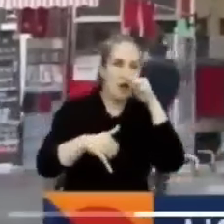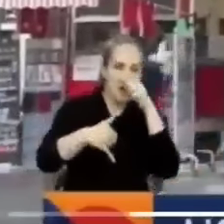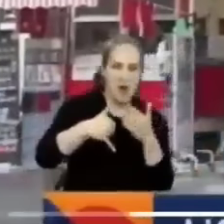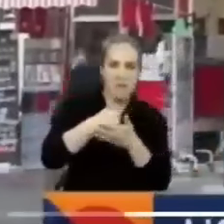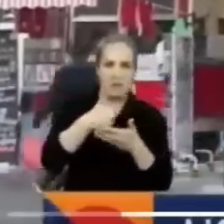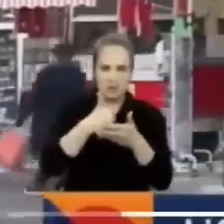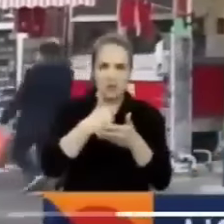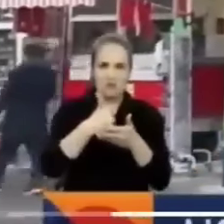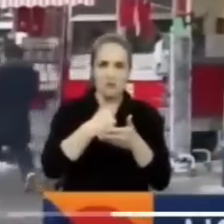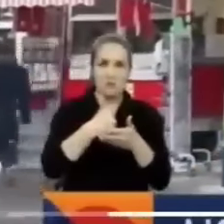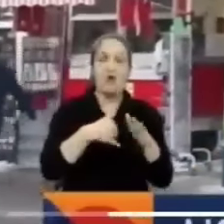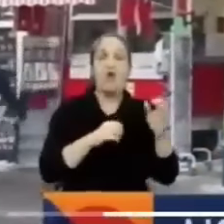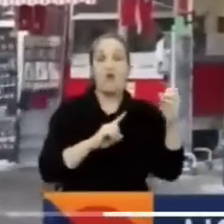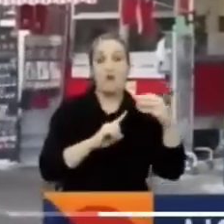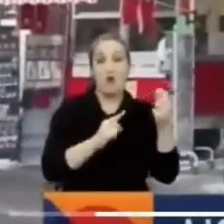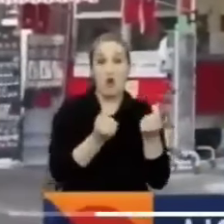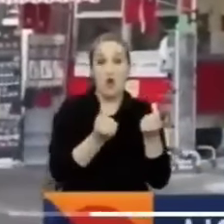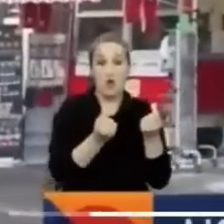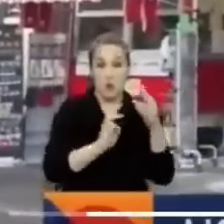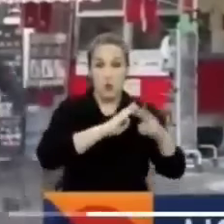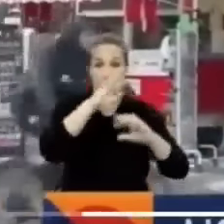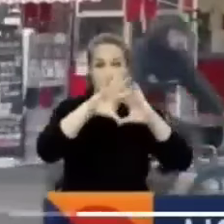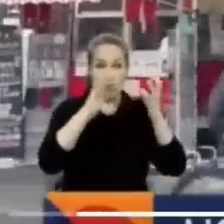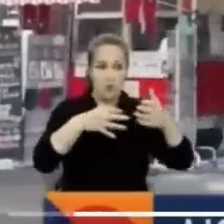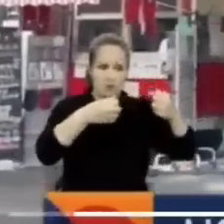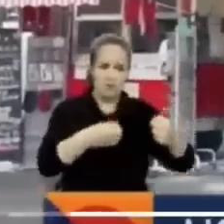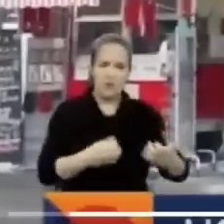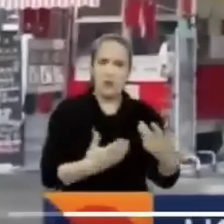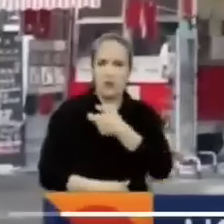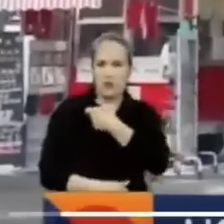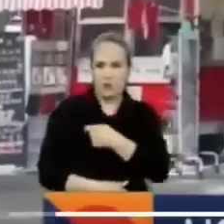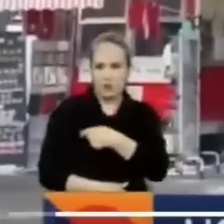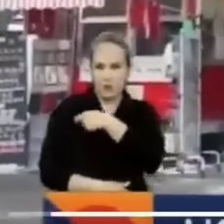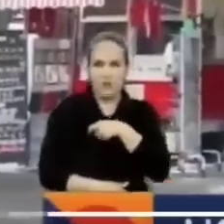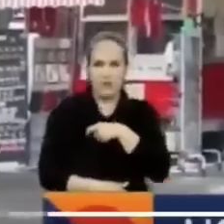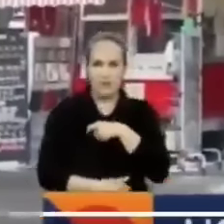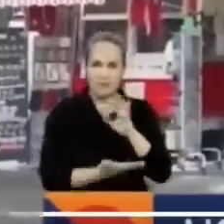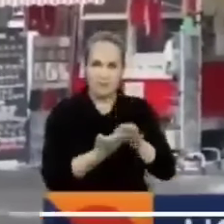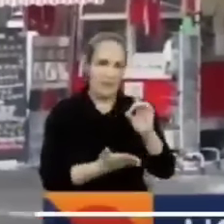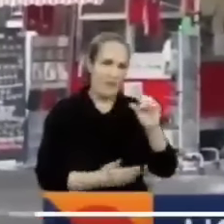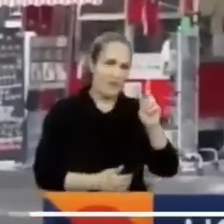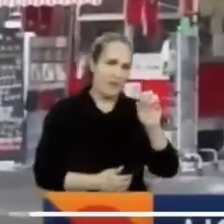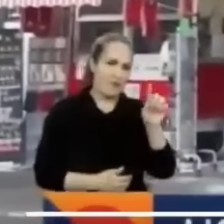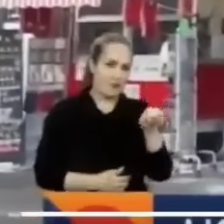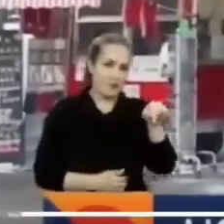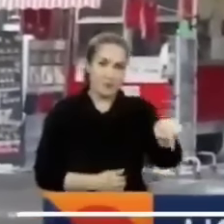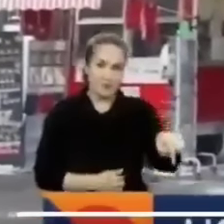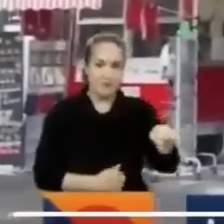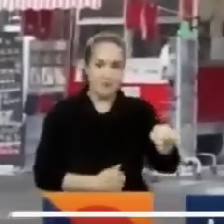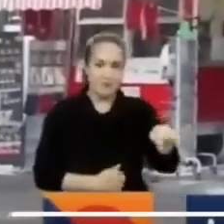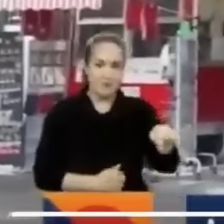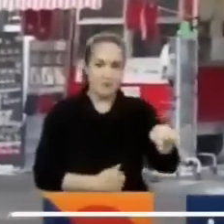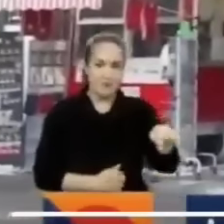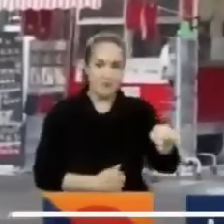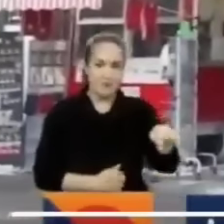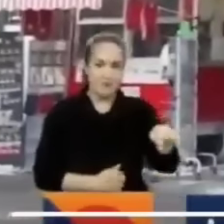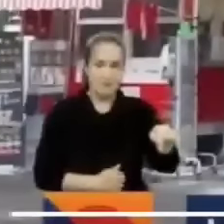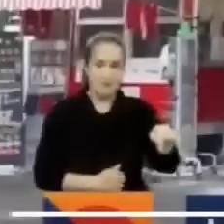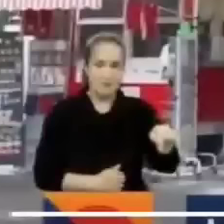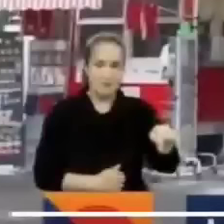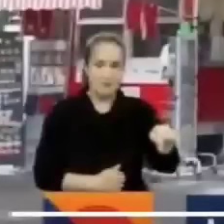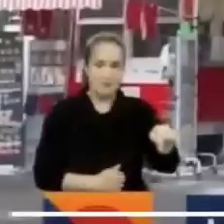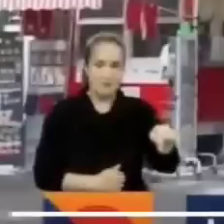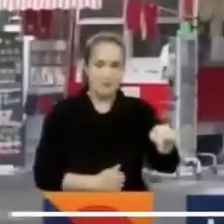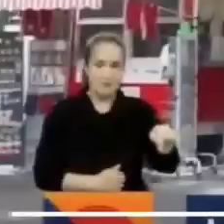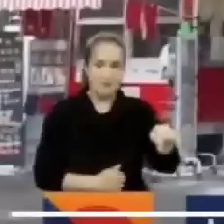marco del Foro Económico Mundial aquí en Davos, Suiza. Siguen ustedes, compañeros, con más información en Bogotá. Entonces se dan